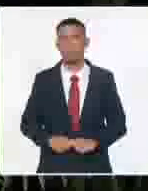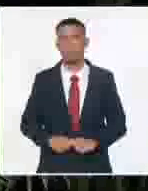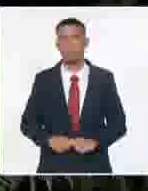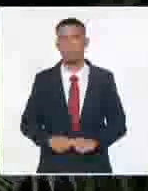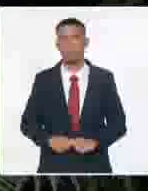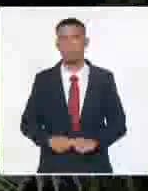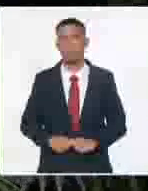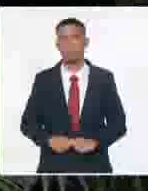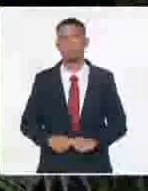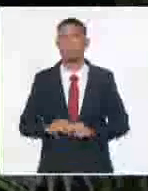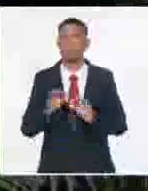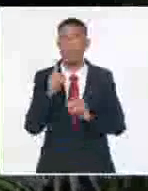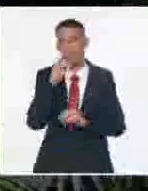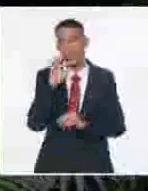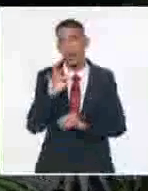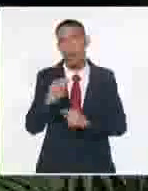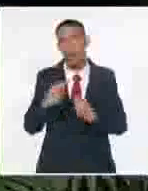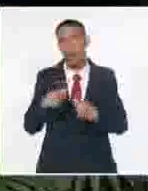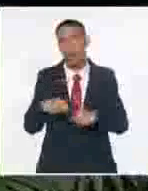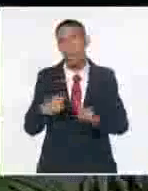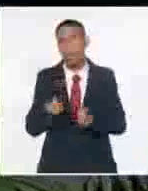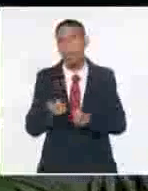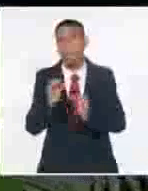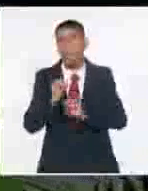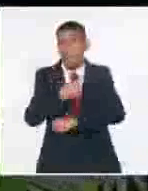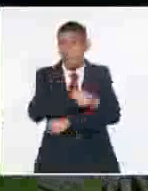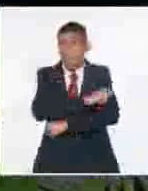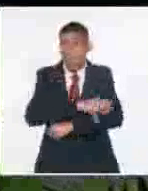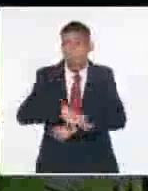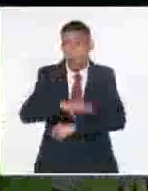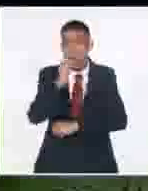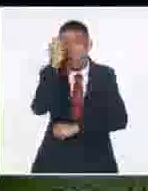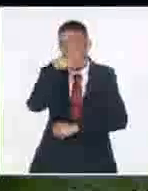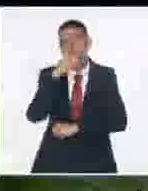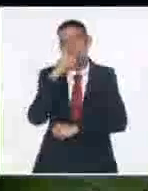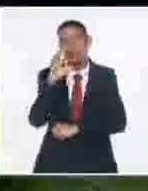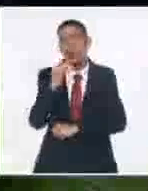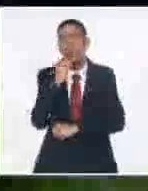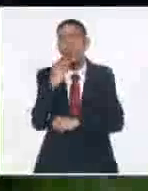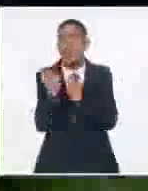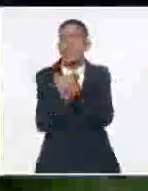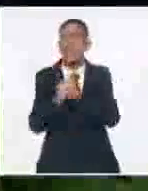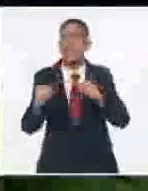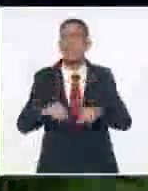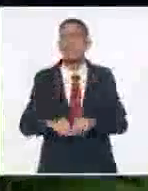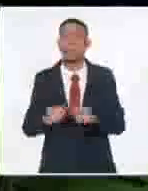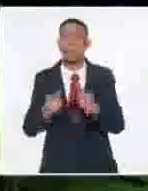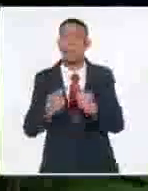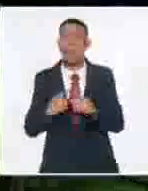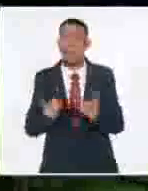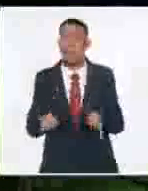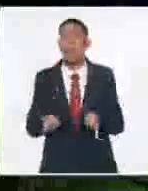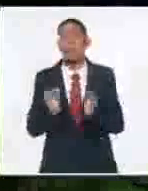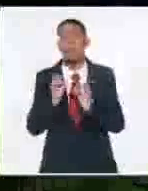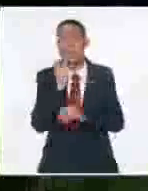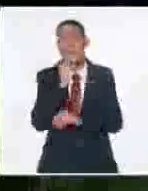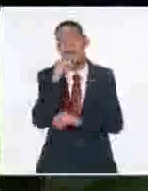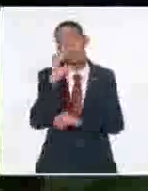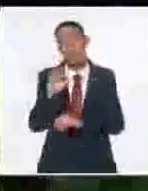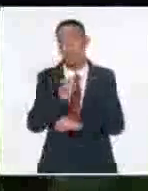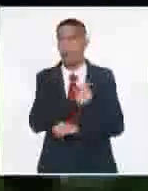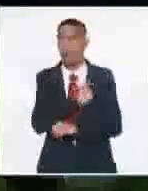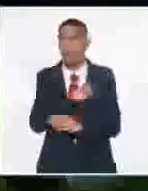al pueblo palestino el ejercicio de sus derechos inalienables a la libre determinación, a